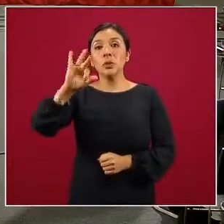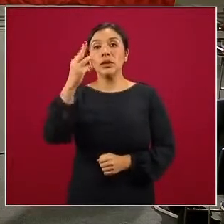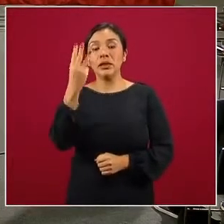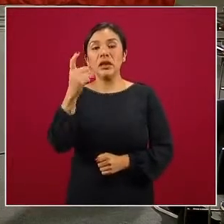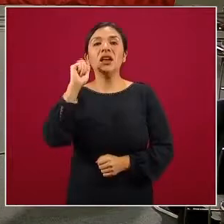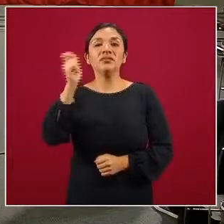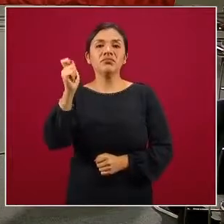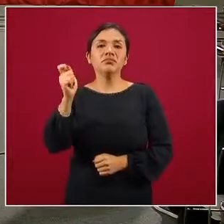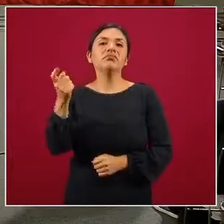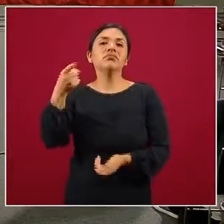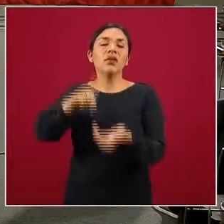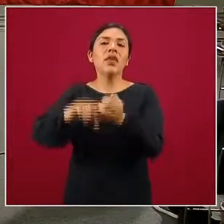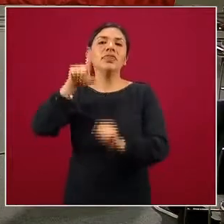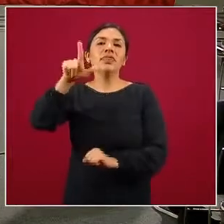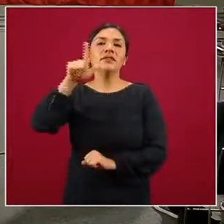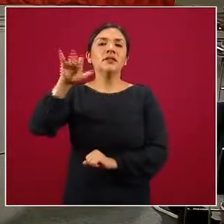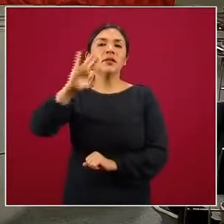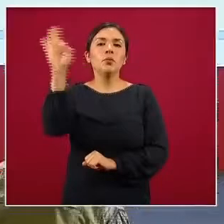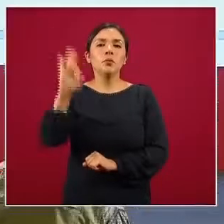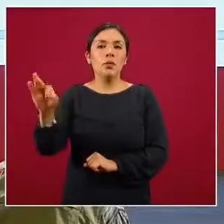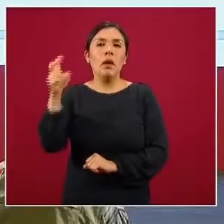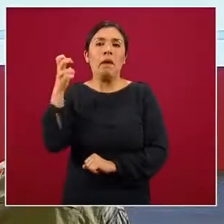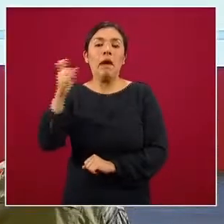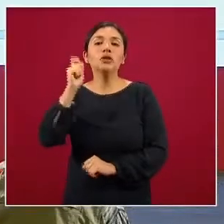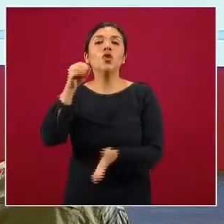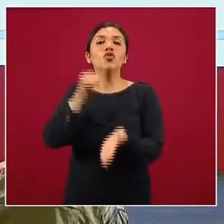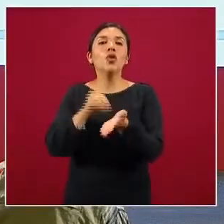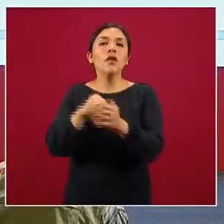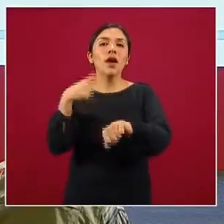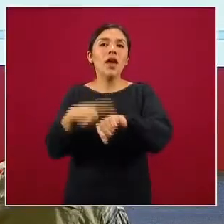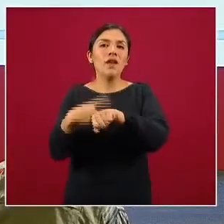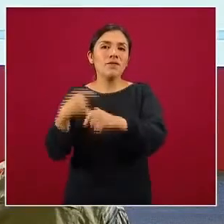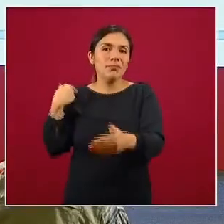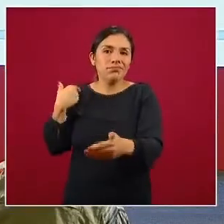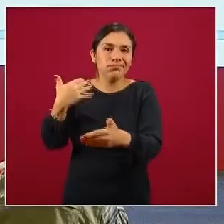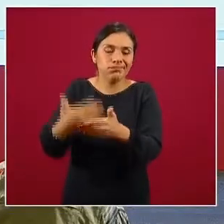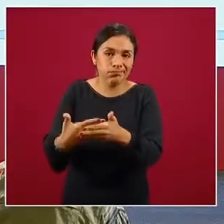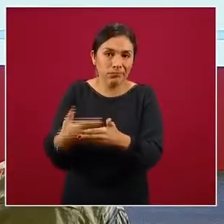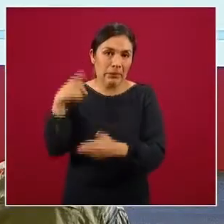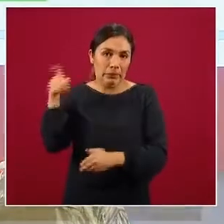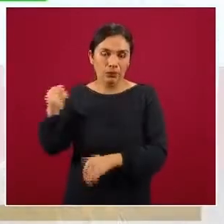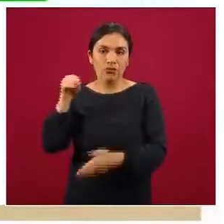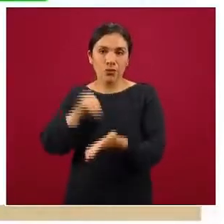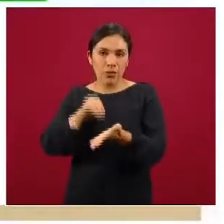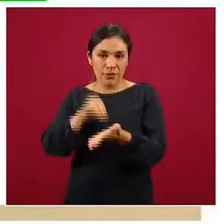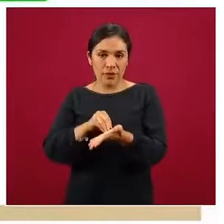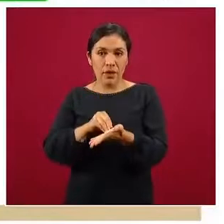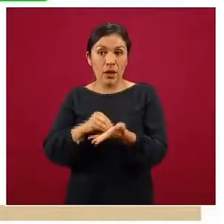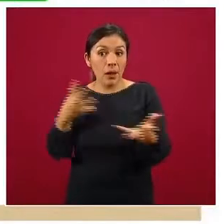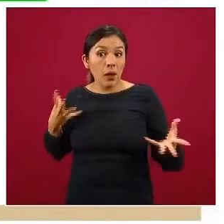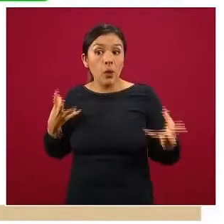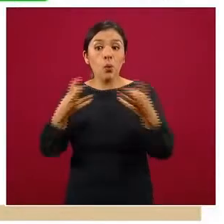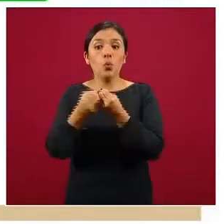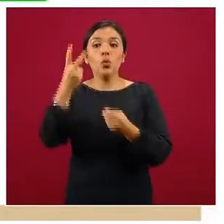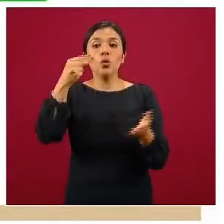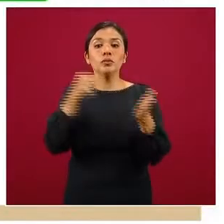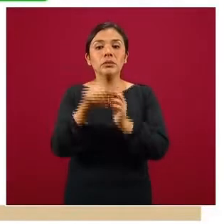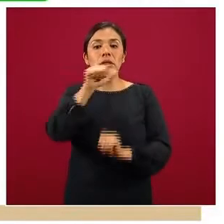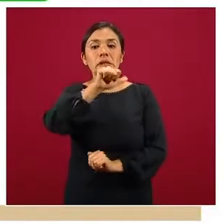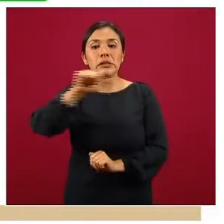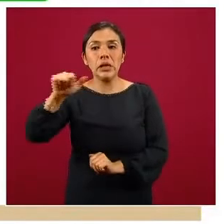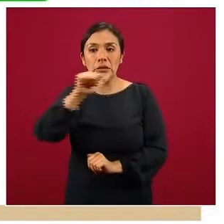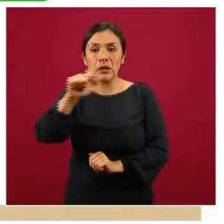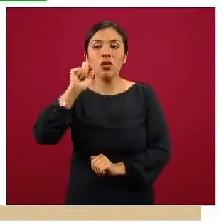543, que representan el 17%, es la parte activa de la epidemia. Es la parte activa. El conjunto,